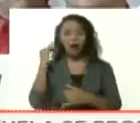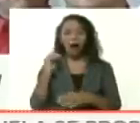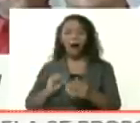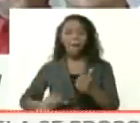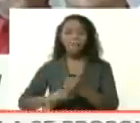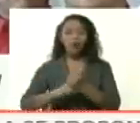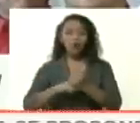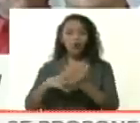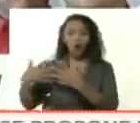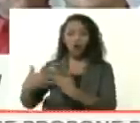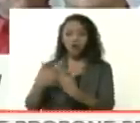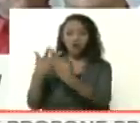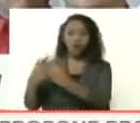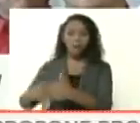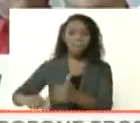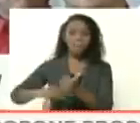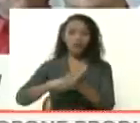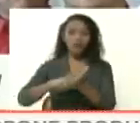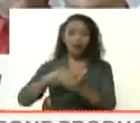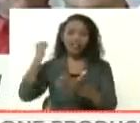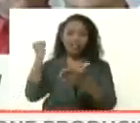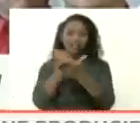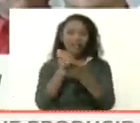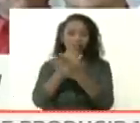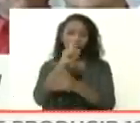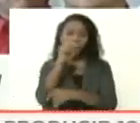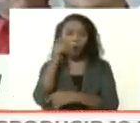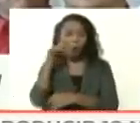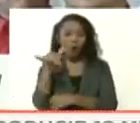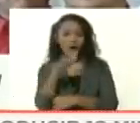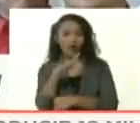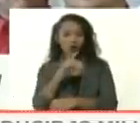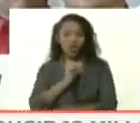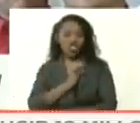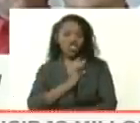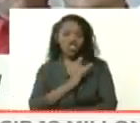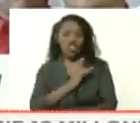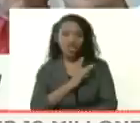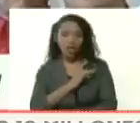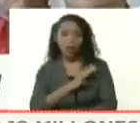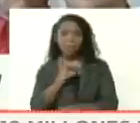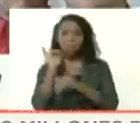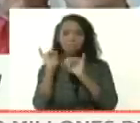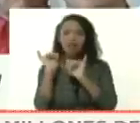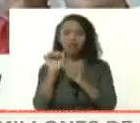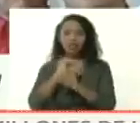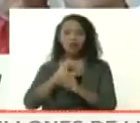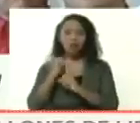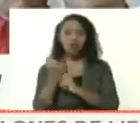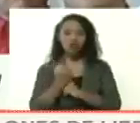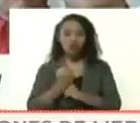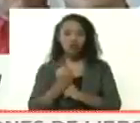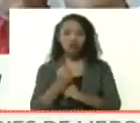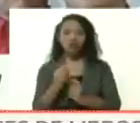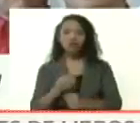Unidos, masacrando un pueblo, asesinando un pueblo, en Chile, en la misma situación